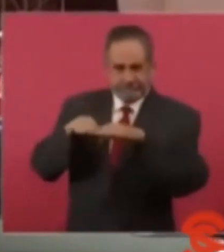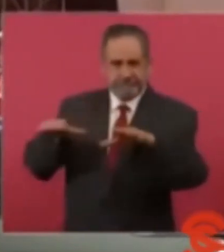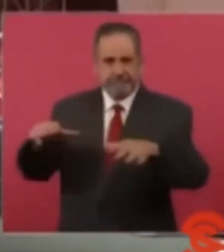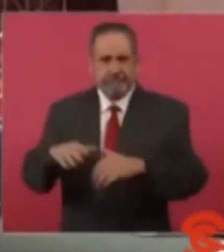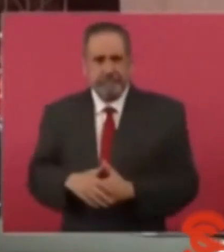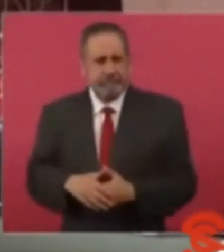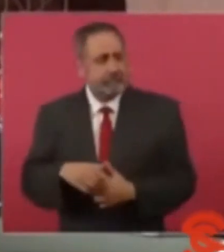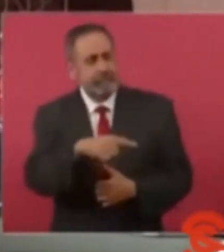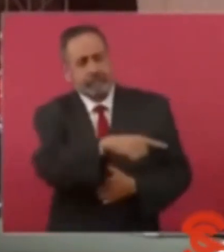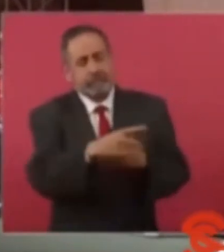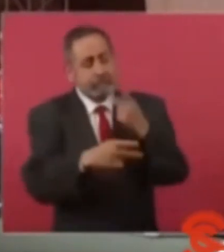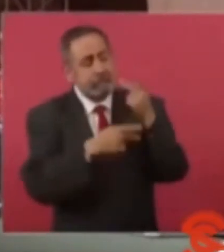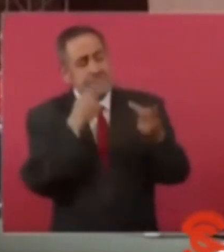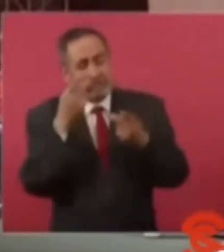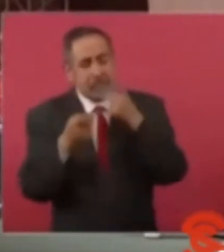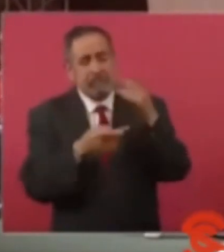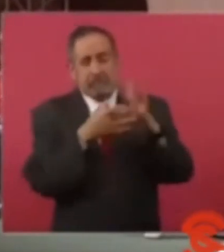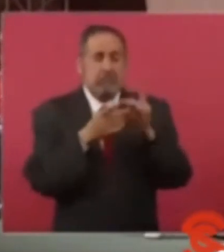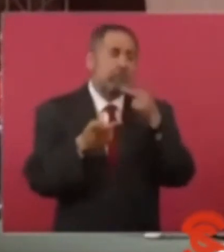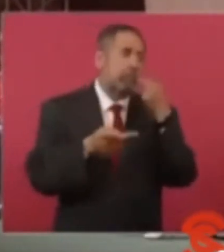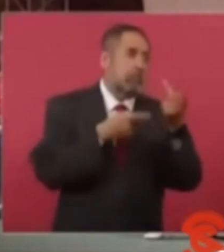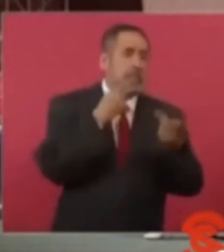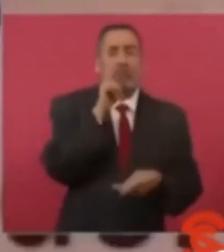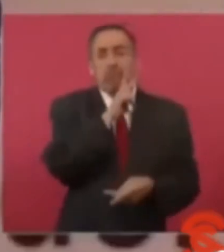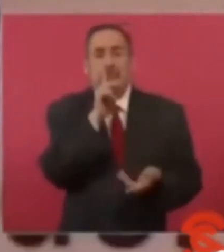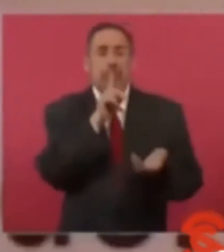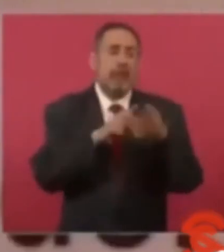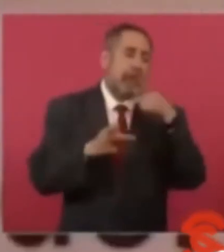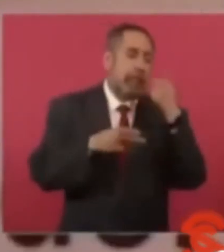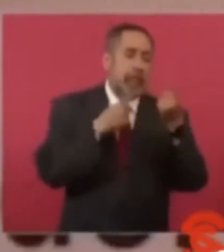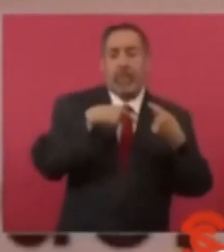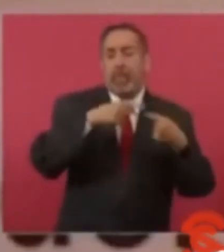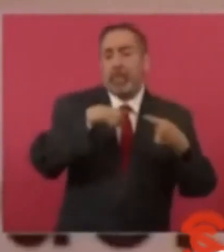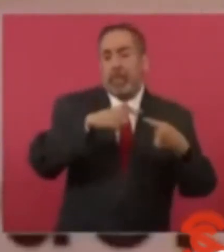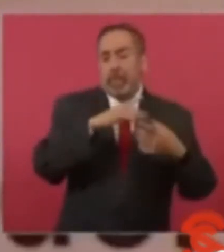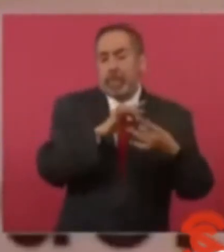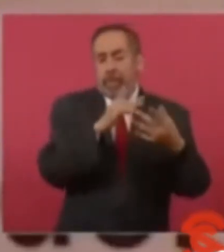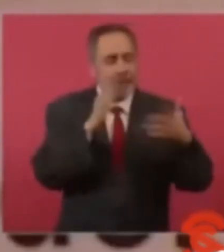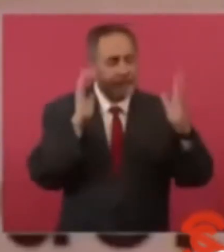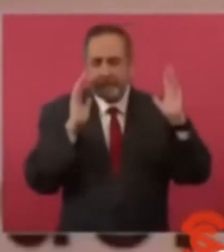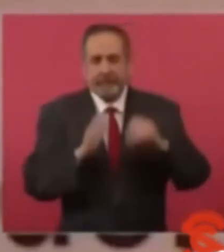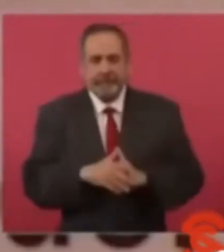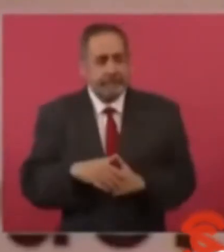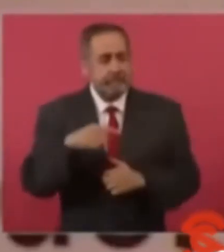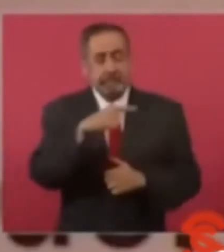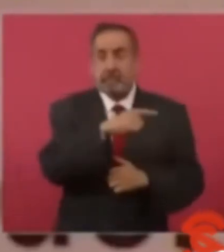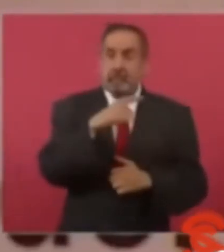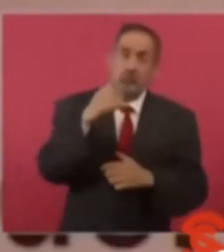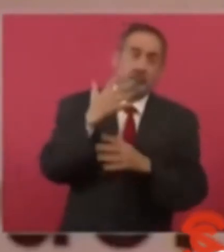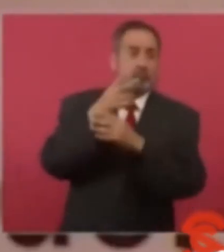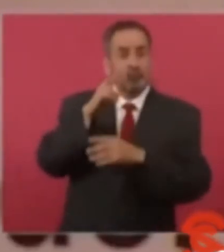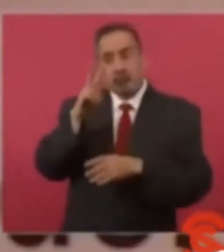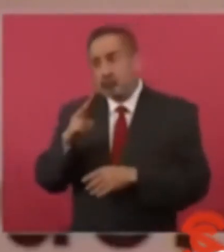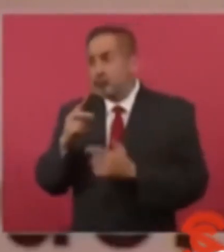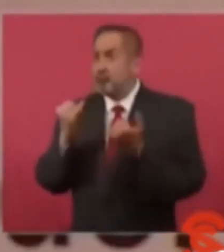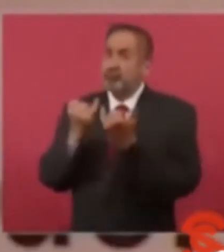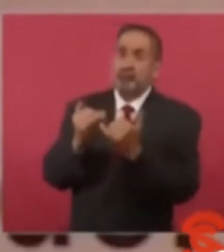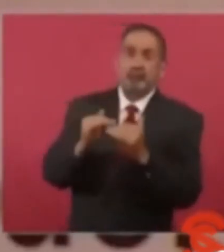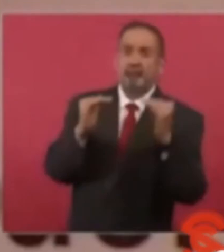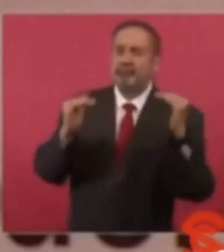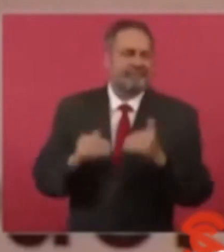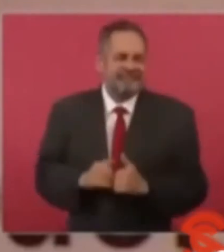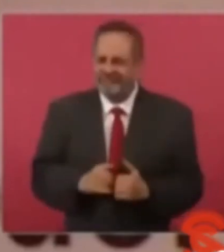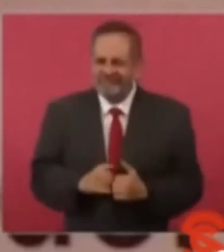Siguen hablando en su demagogia, en su retórica, en nombre de la democracia,